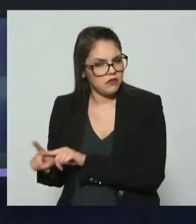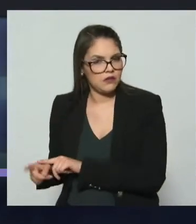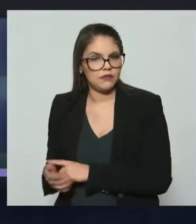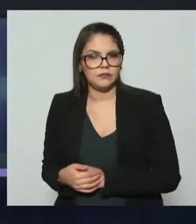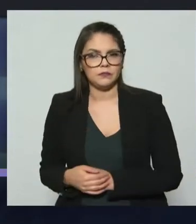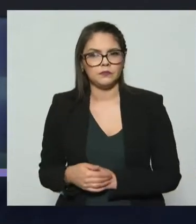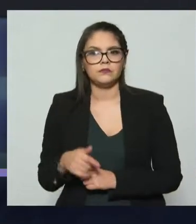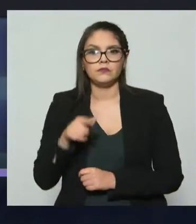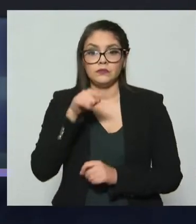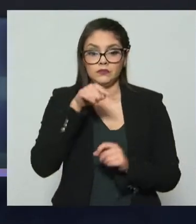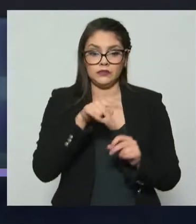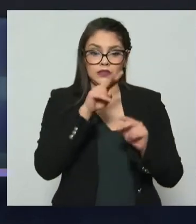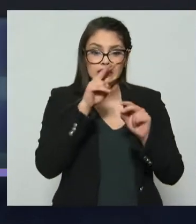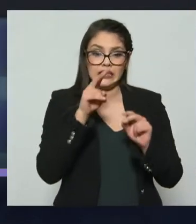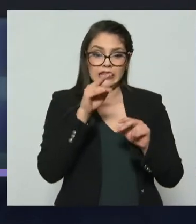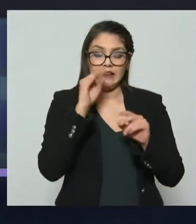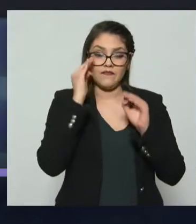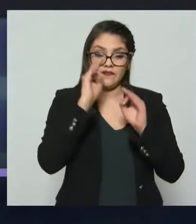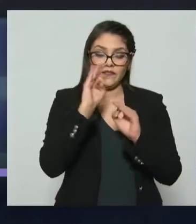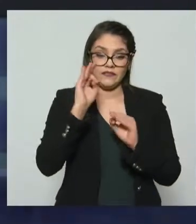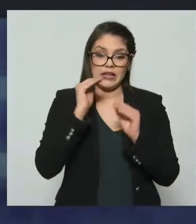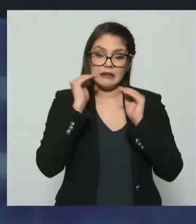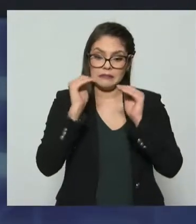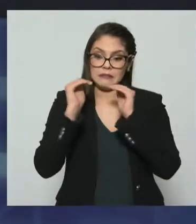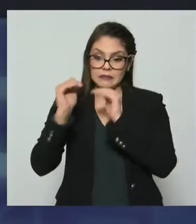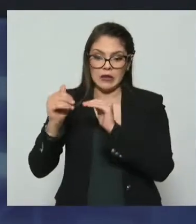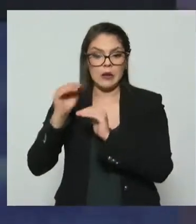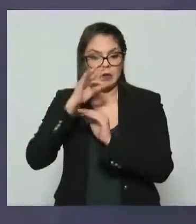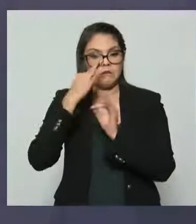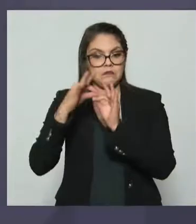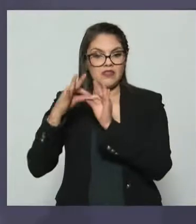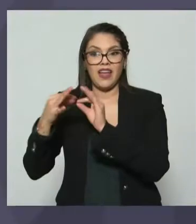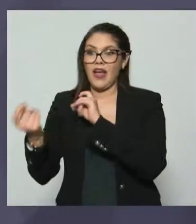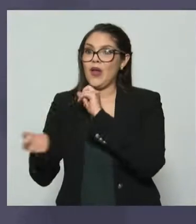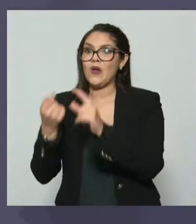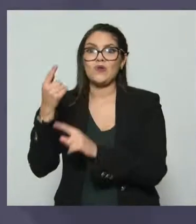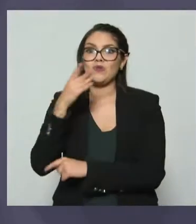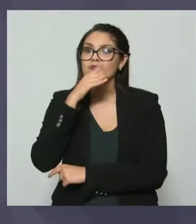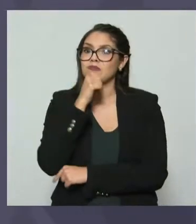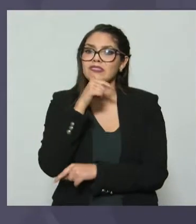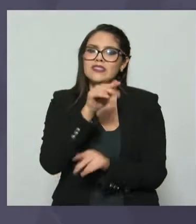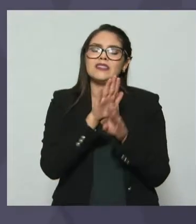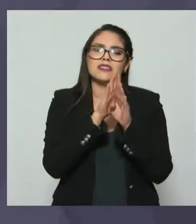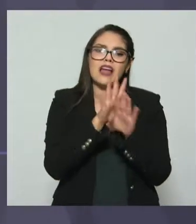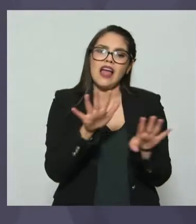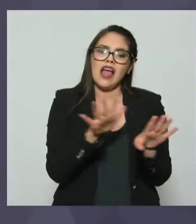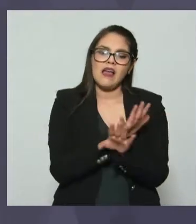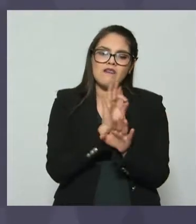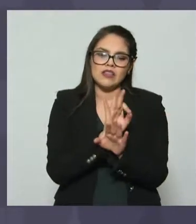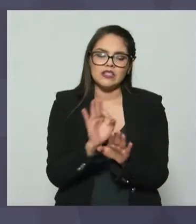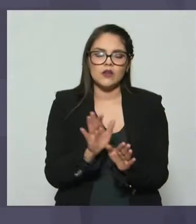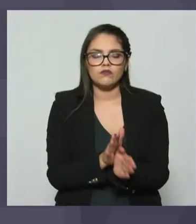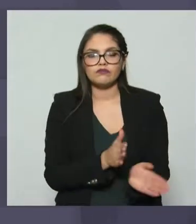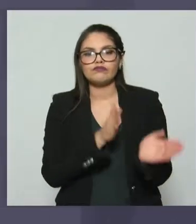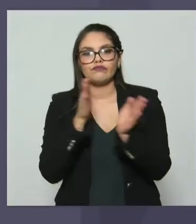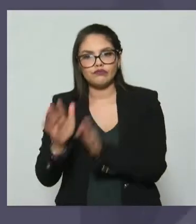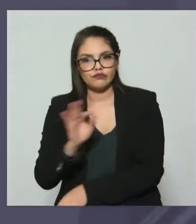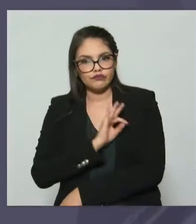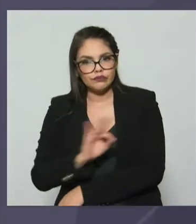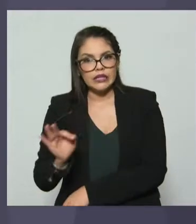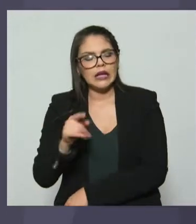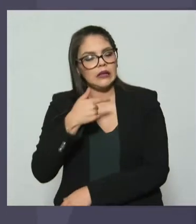algunos de esos plazos. Los que no nos hemos visto en capacidad de hacerlo, hemos modificado los plazos para llevarlos a cabo, pero tenemos ya marcados